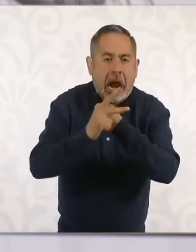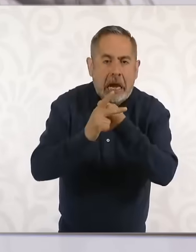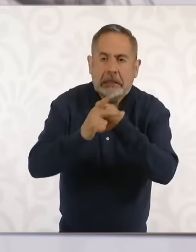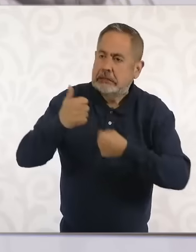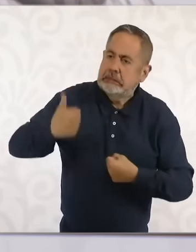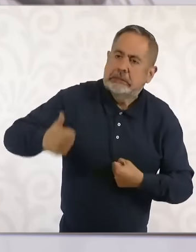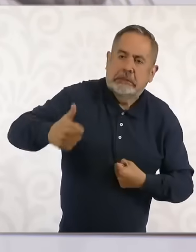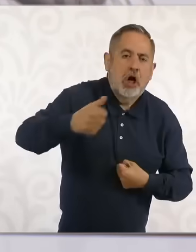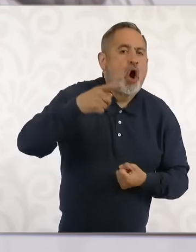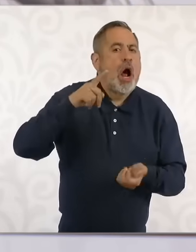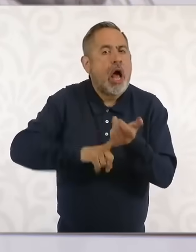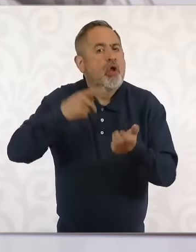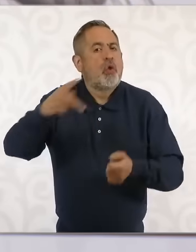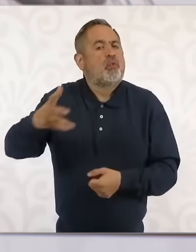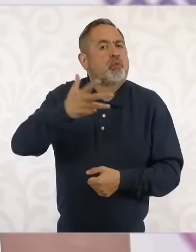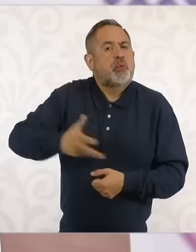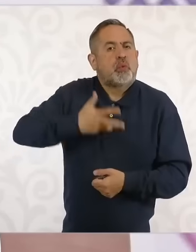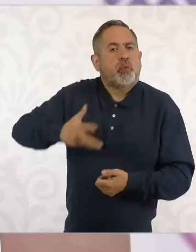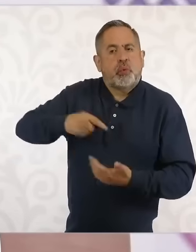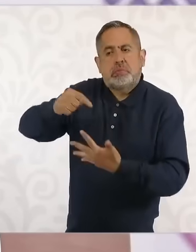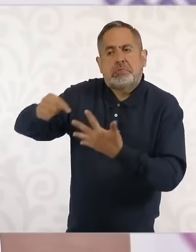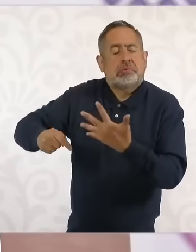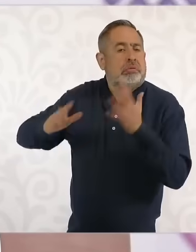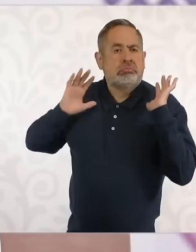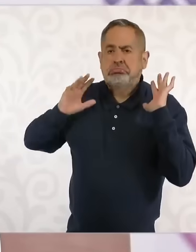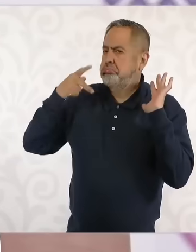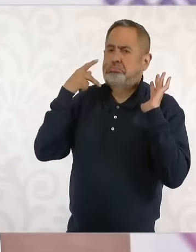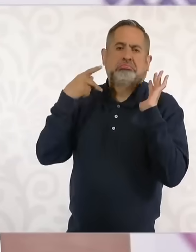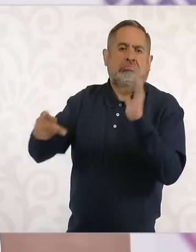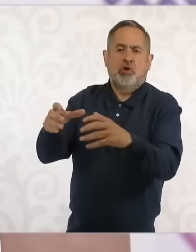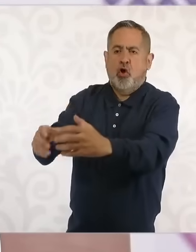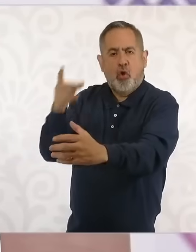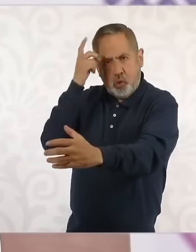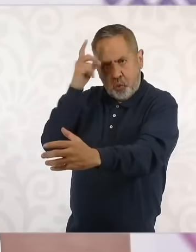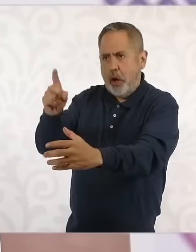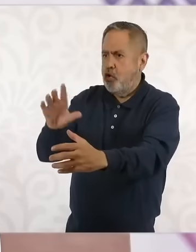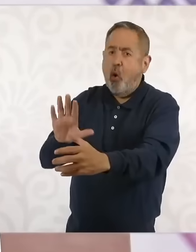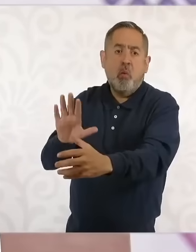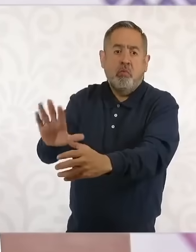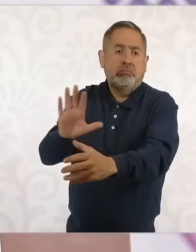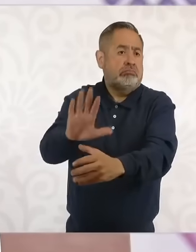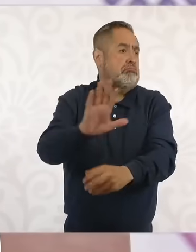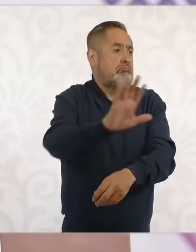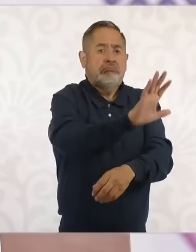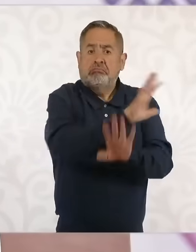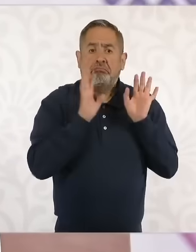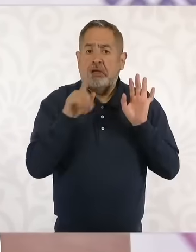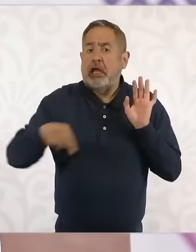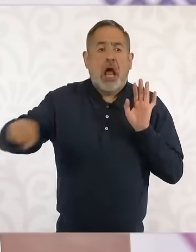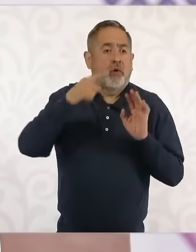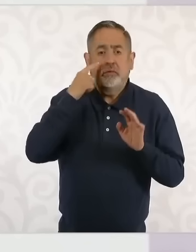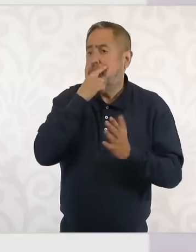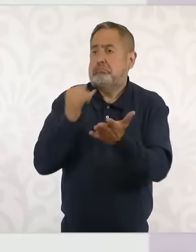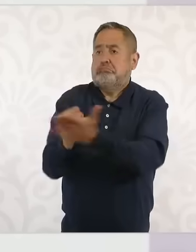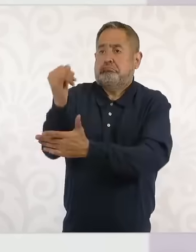parte de la soberanía de las naciones y es el pueblo y sus gobiernos quienes deben de definir cómo